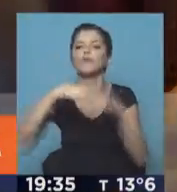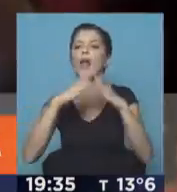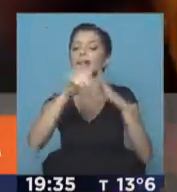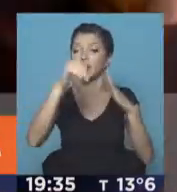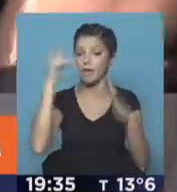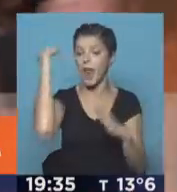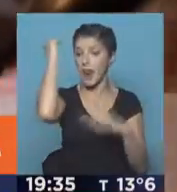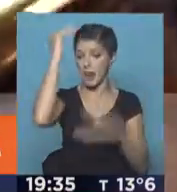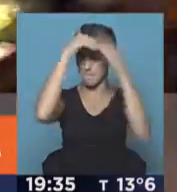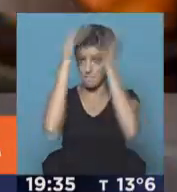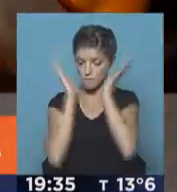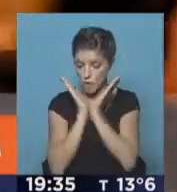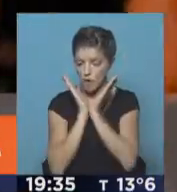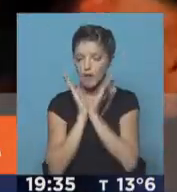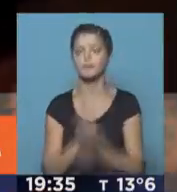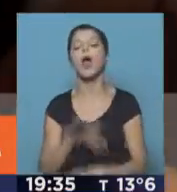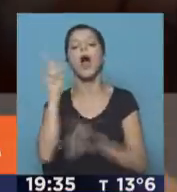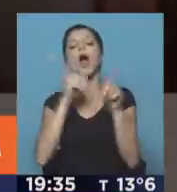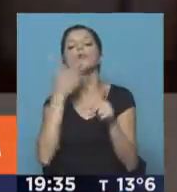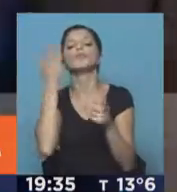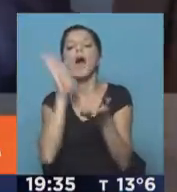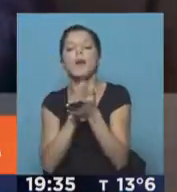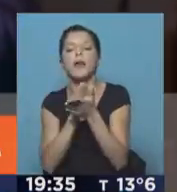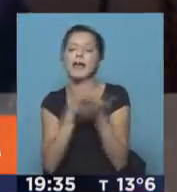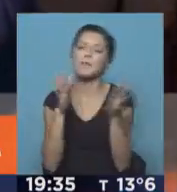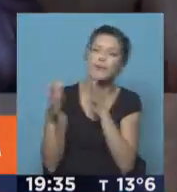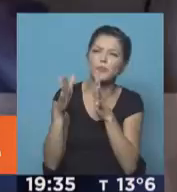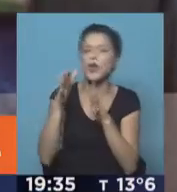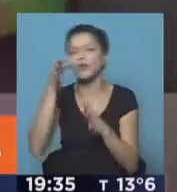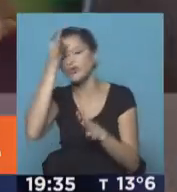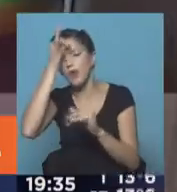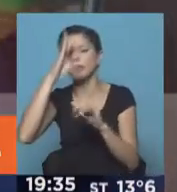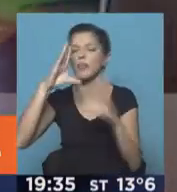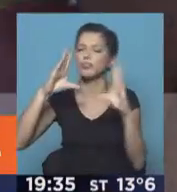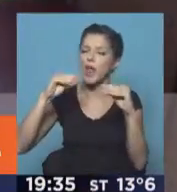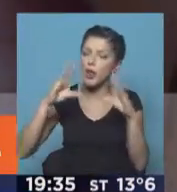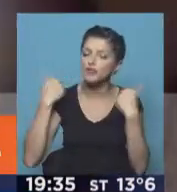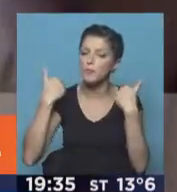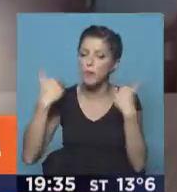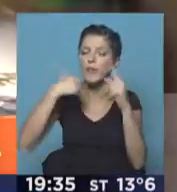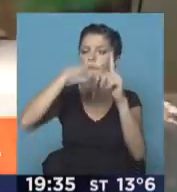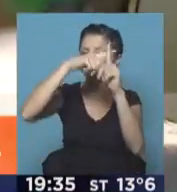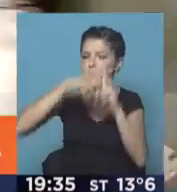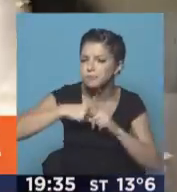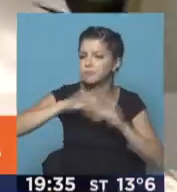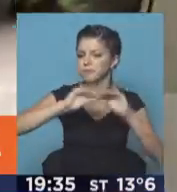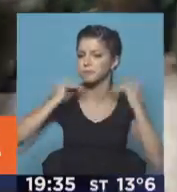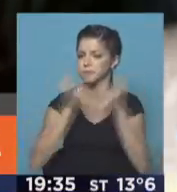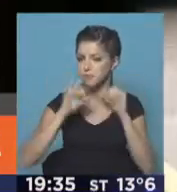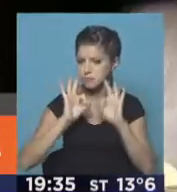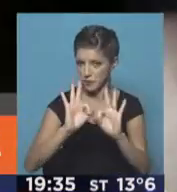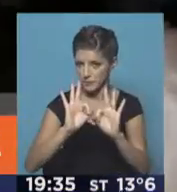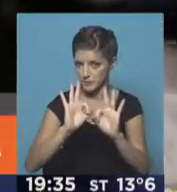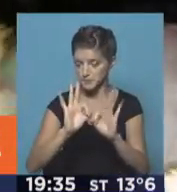monasterio. Se habla de alrededor de la medianoche estarían pudiendo terminar de cerrar